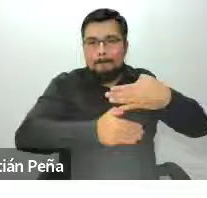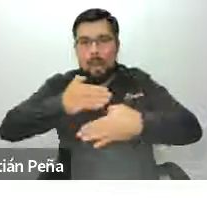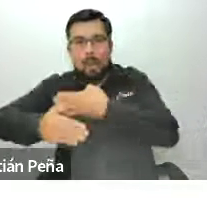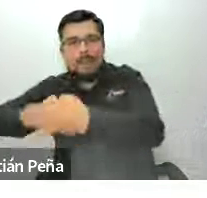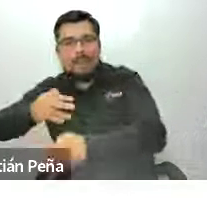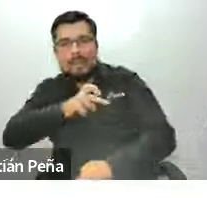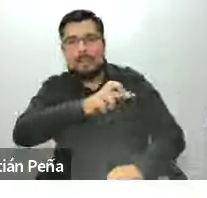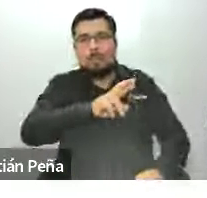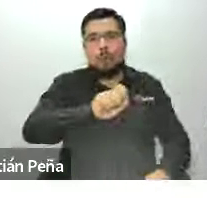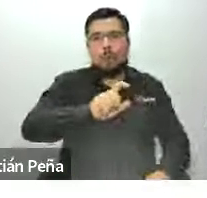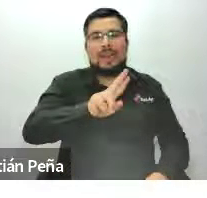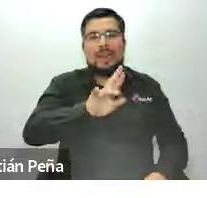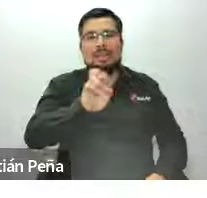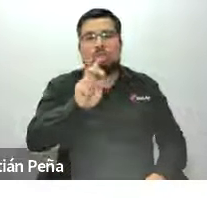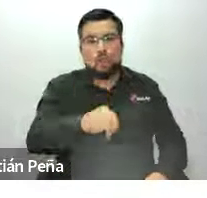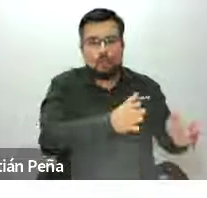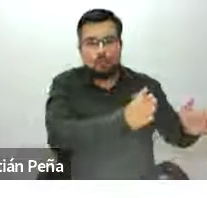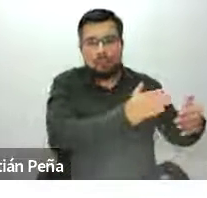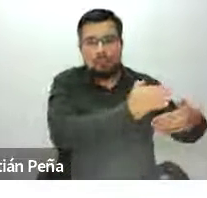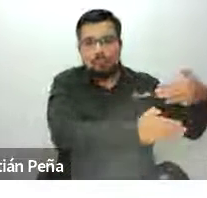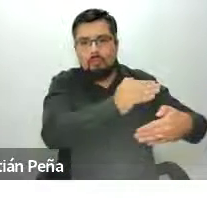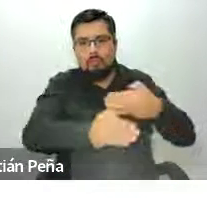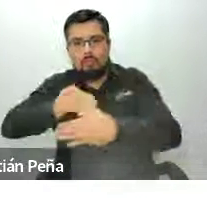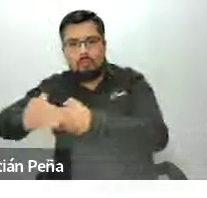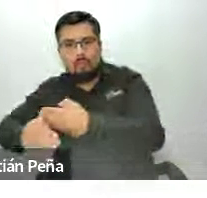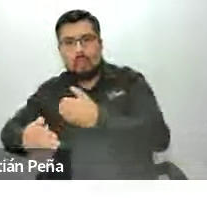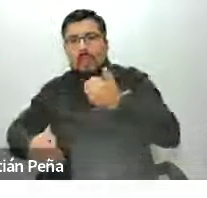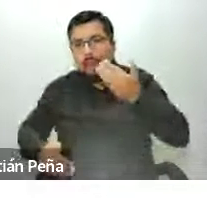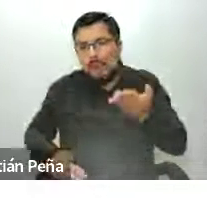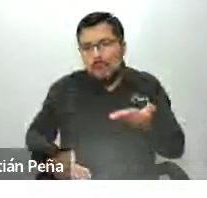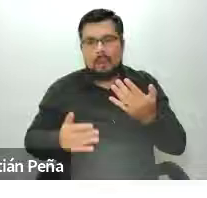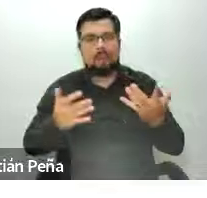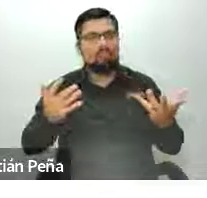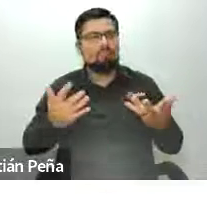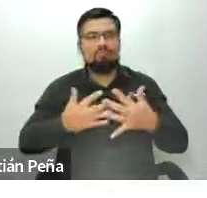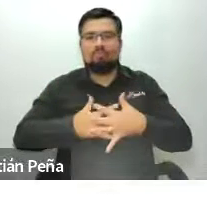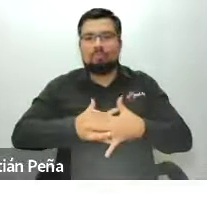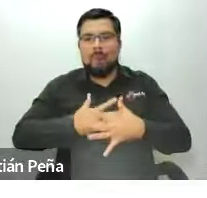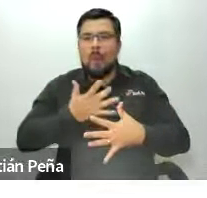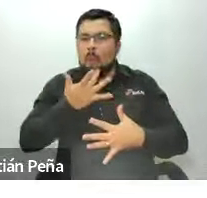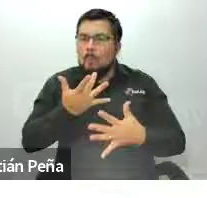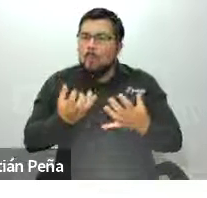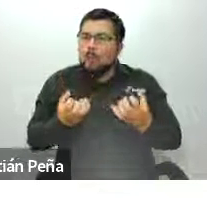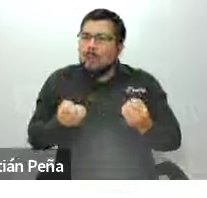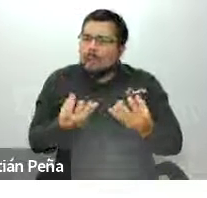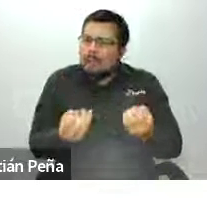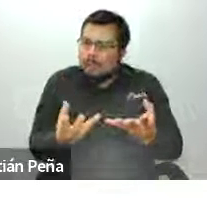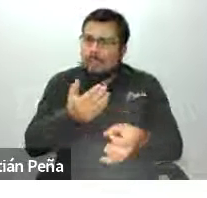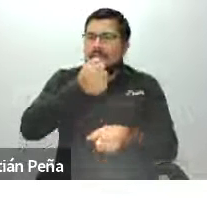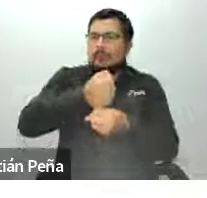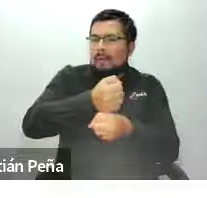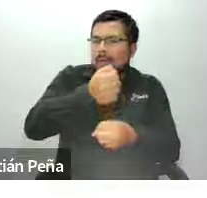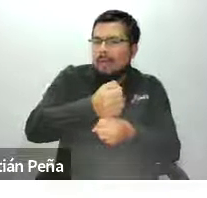didáctica que tiene que ver con la intencionalidad del por qué trabajarla y también de